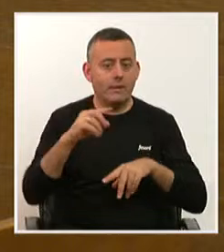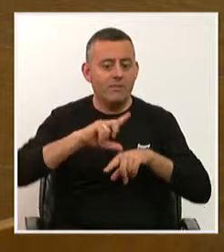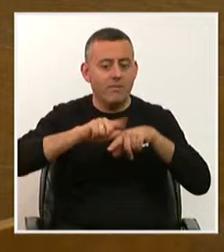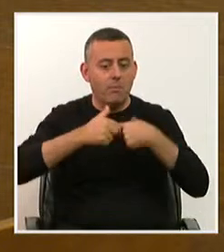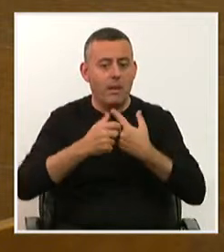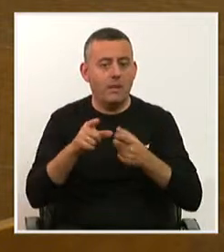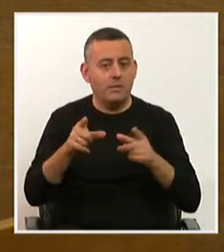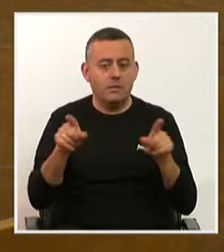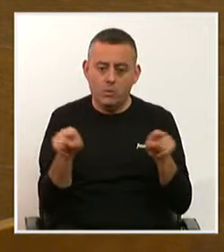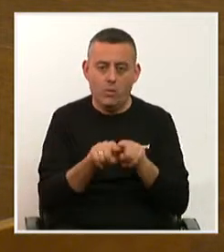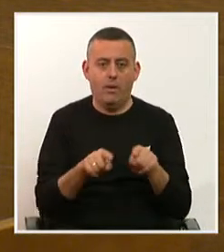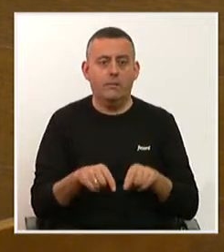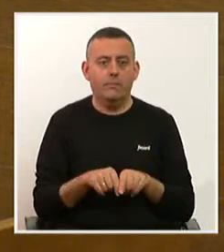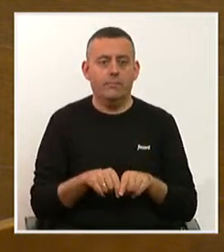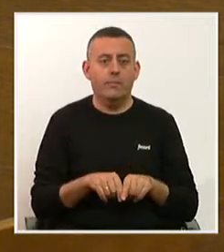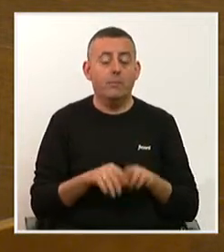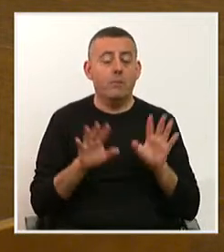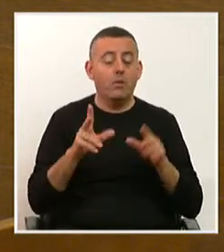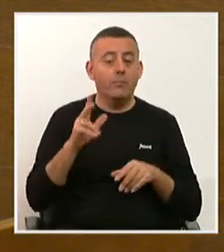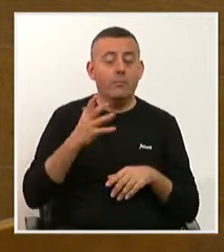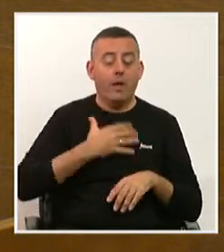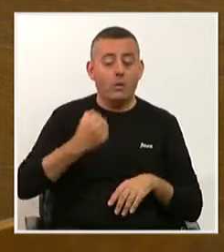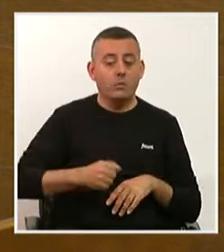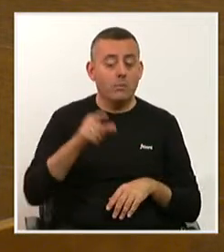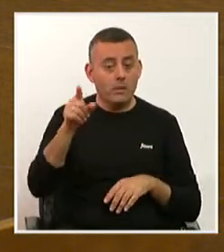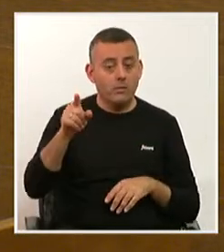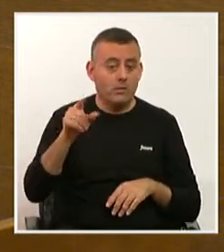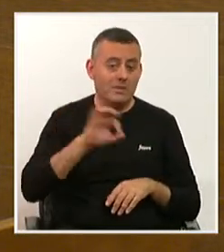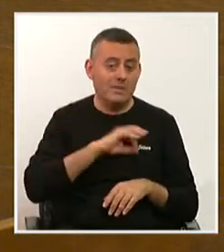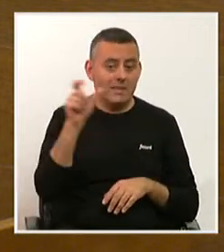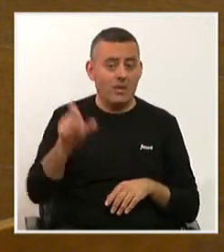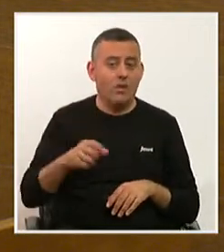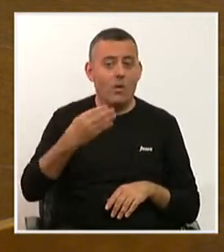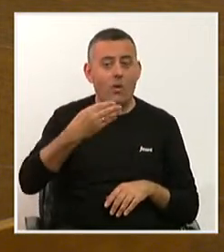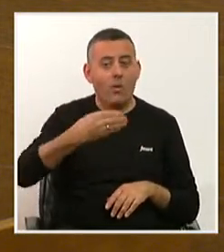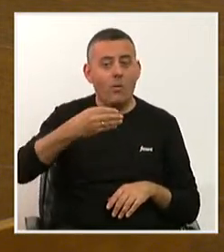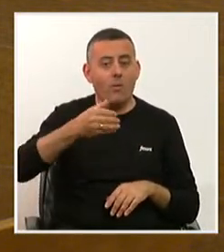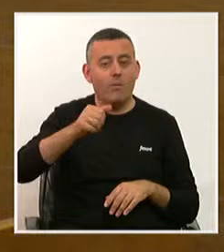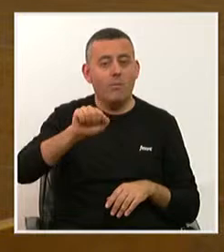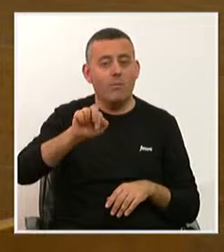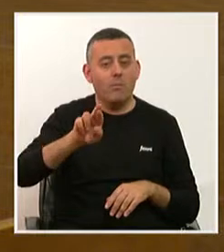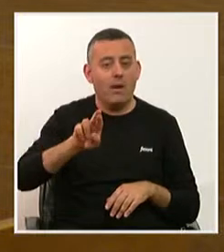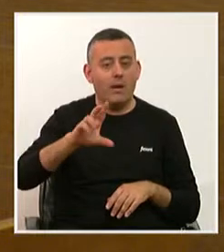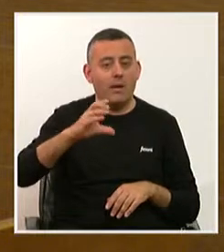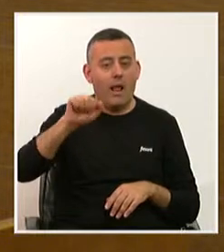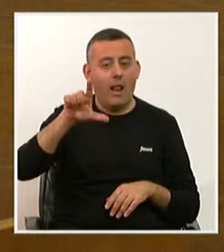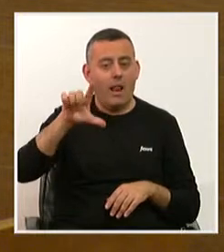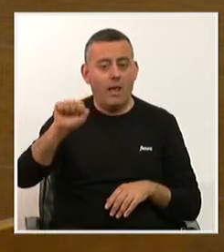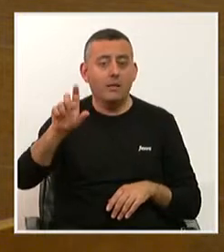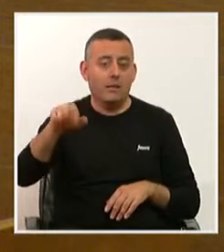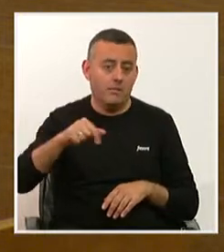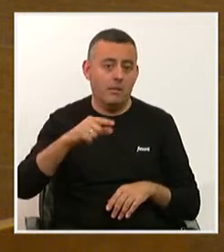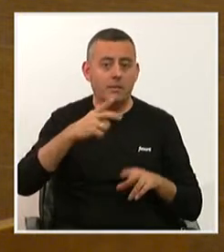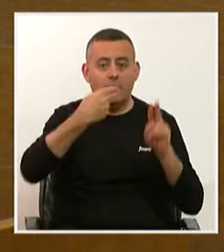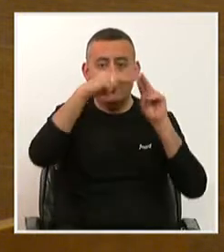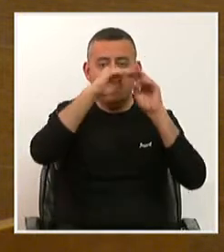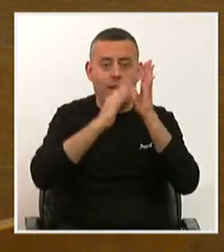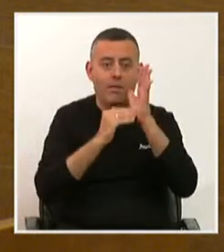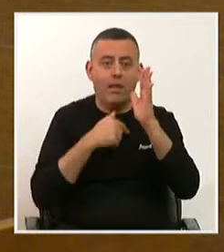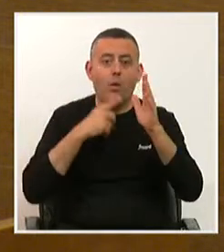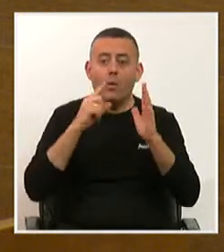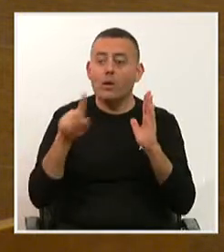aentr del señor barcala y la valenciana esm aples en una lista y